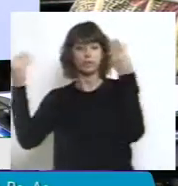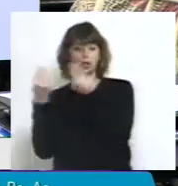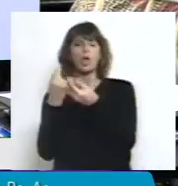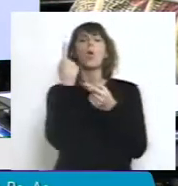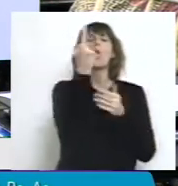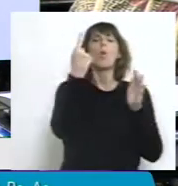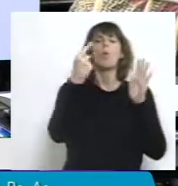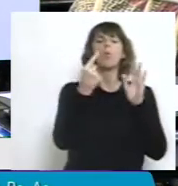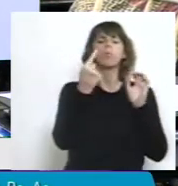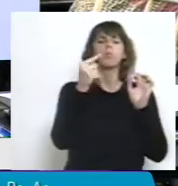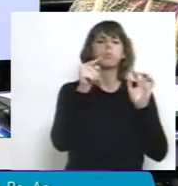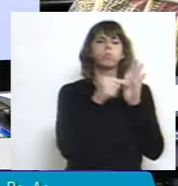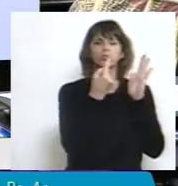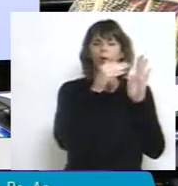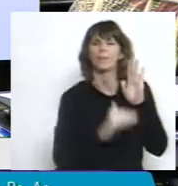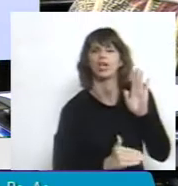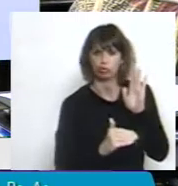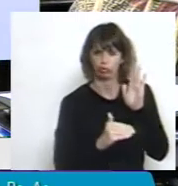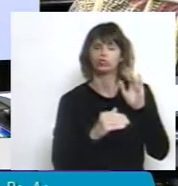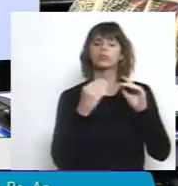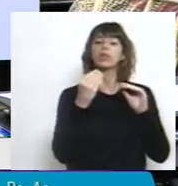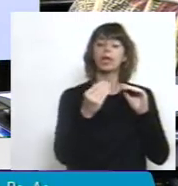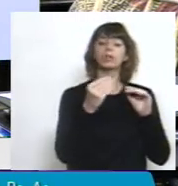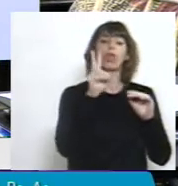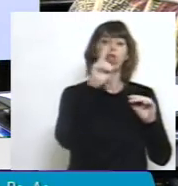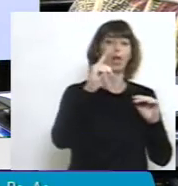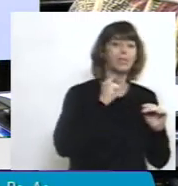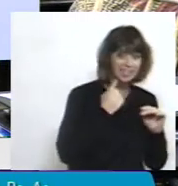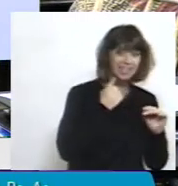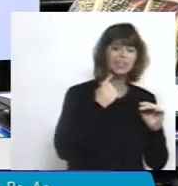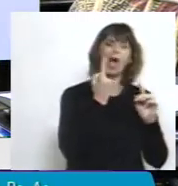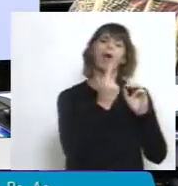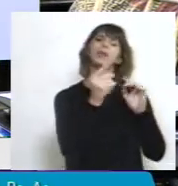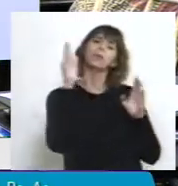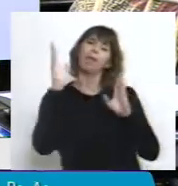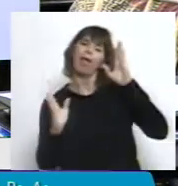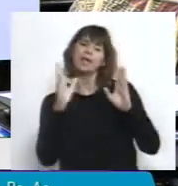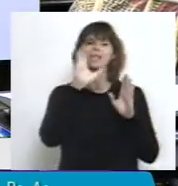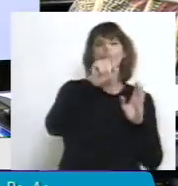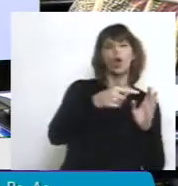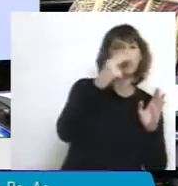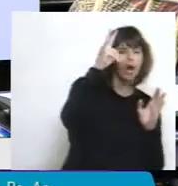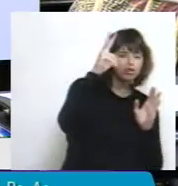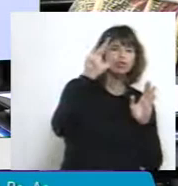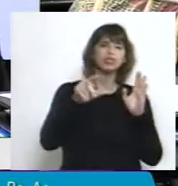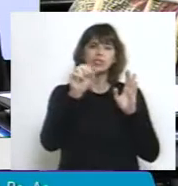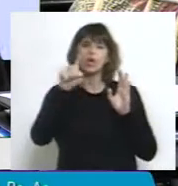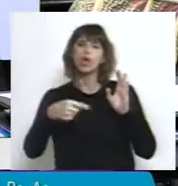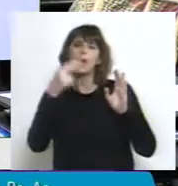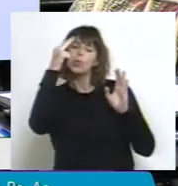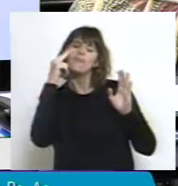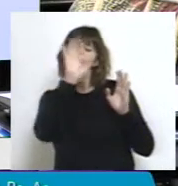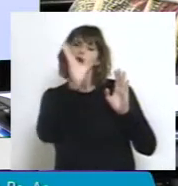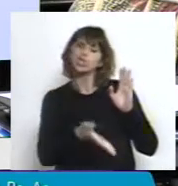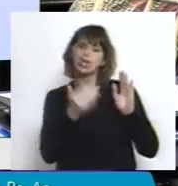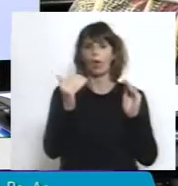pico de 1,3 en el 2013 y siempre fluctúa entre el 0,8 y 0,9%. Si la Argentina, un